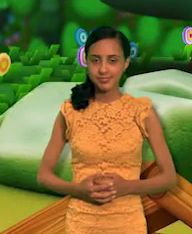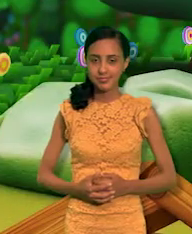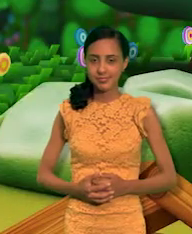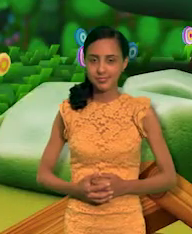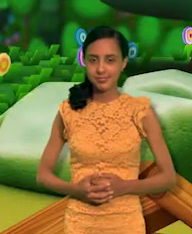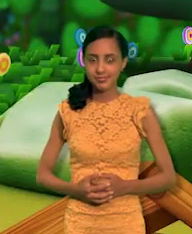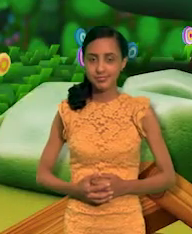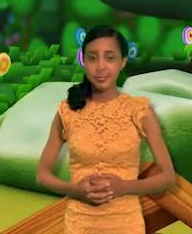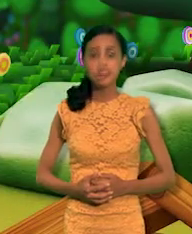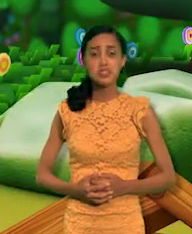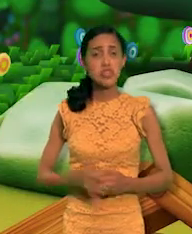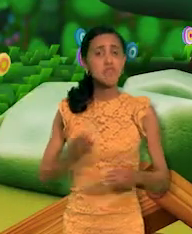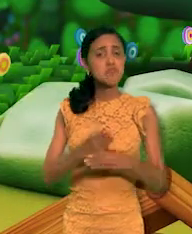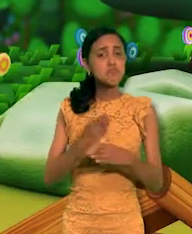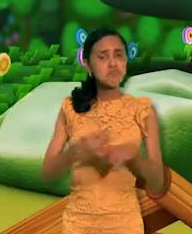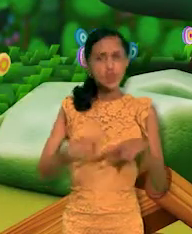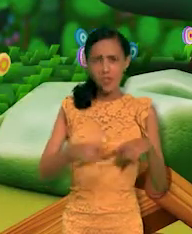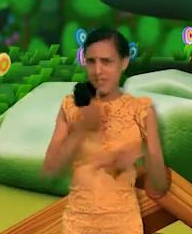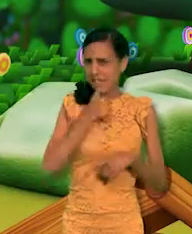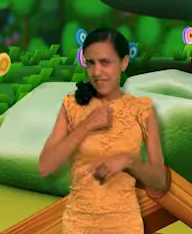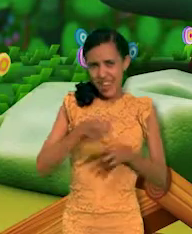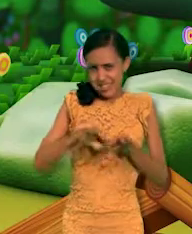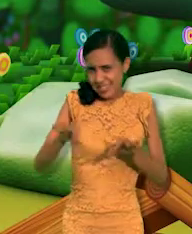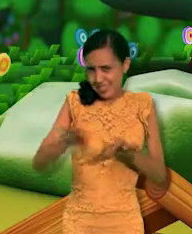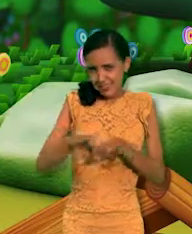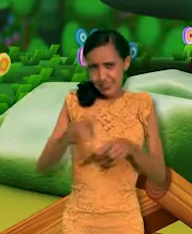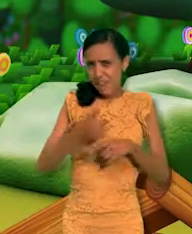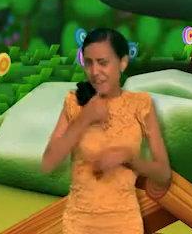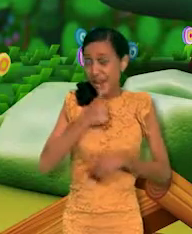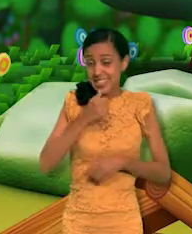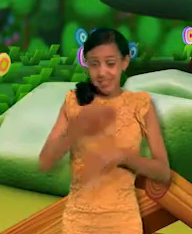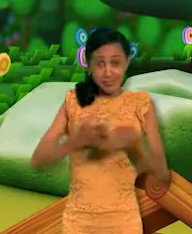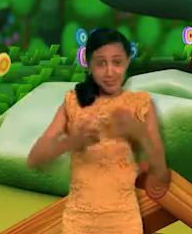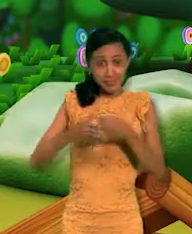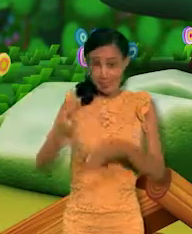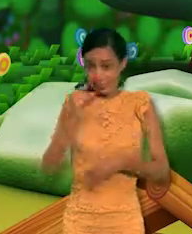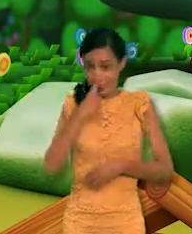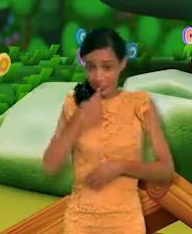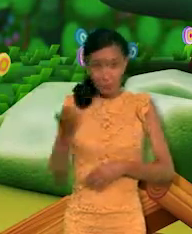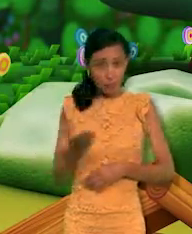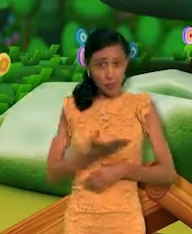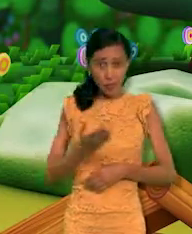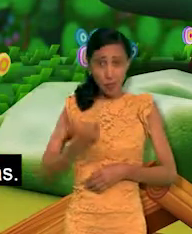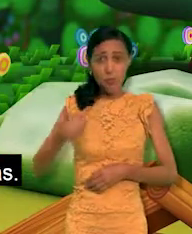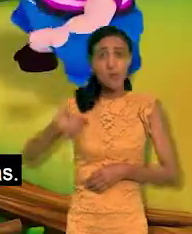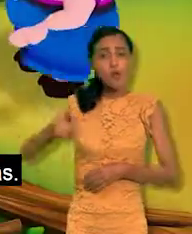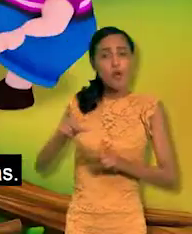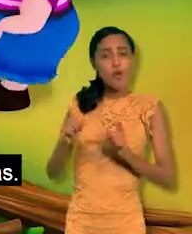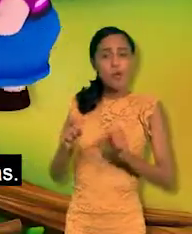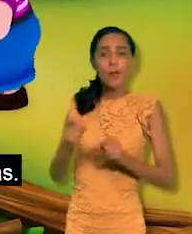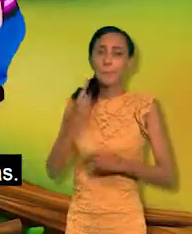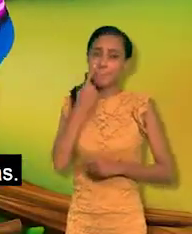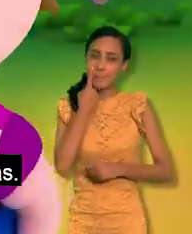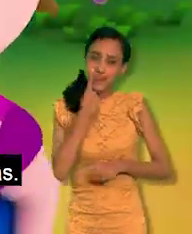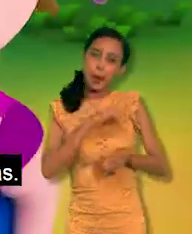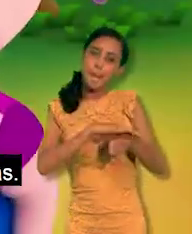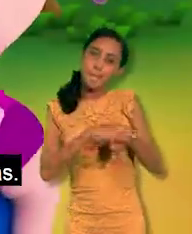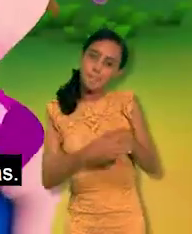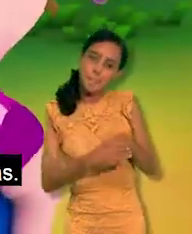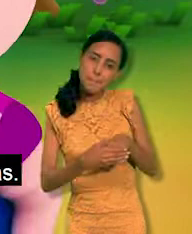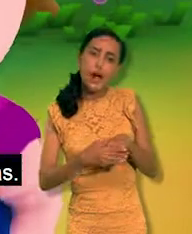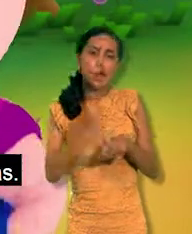De tablita y palo, que es fácil de armar. Y en cuanto termine, me voy a jugar. Pero hermano,